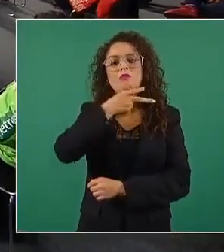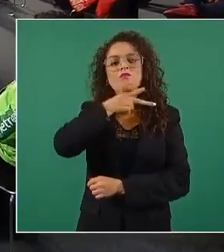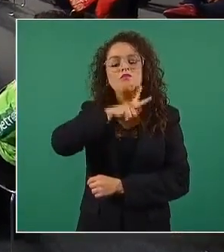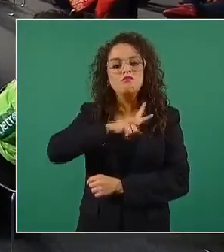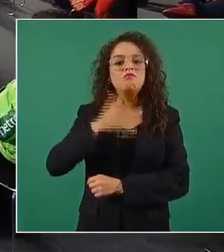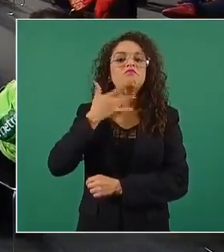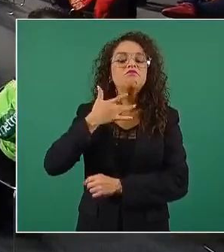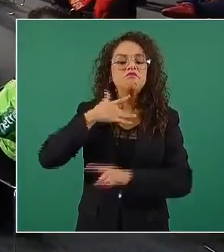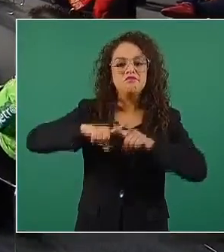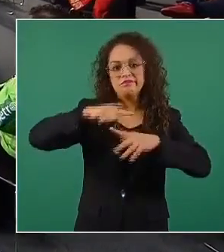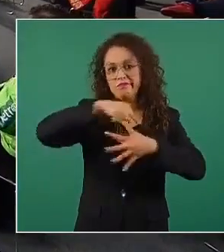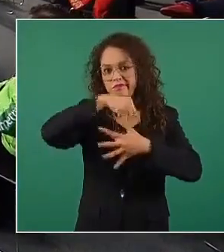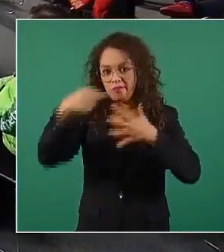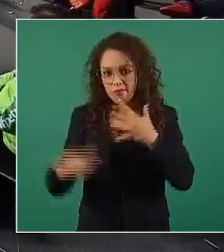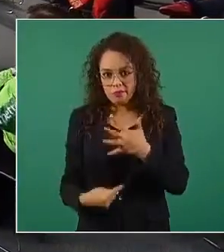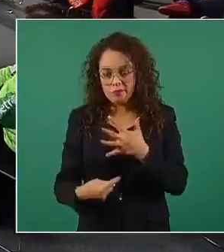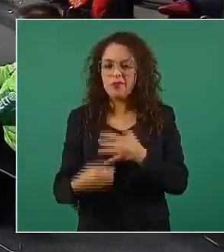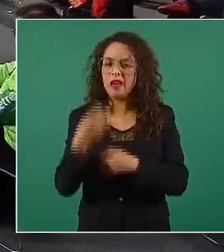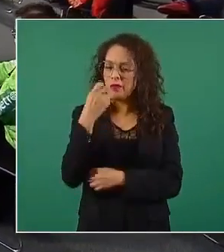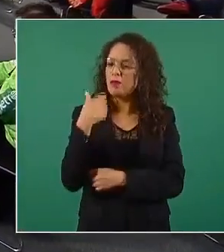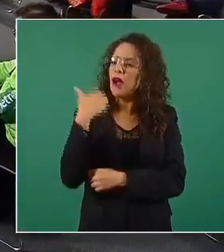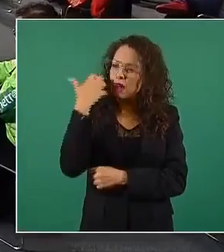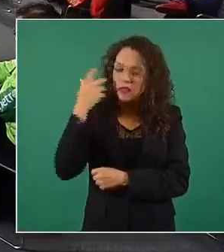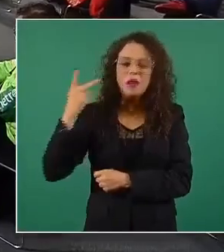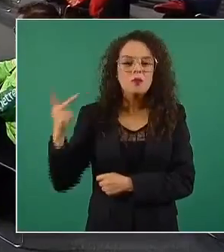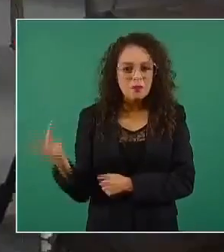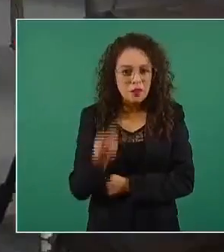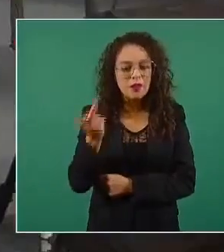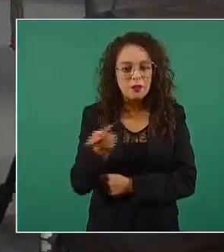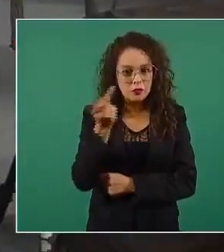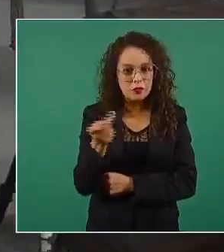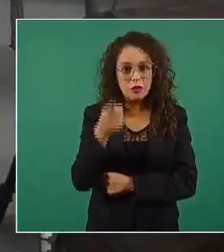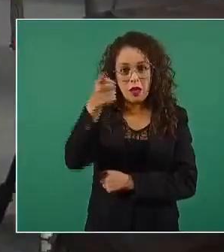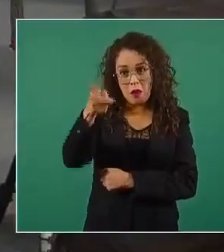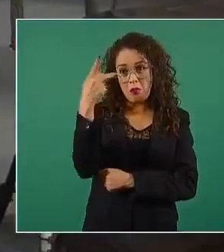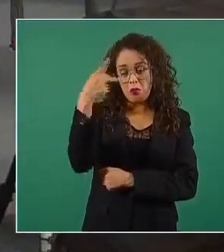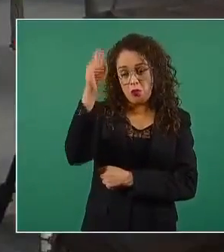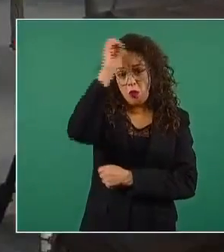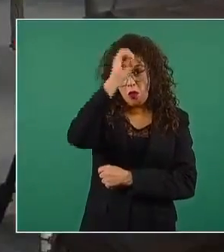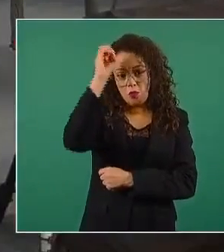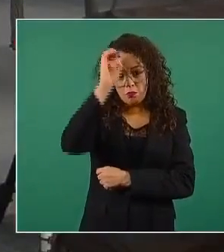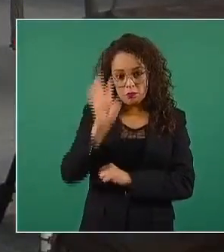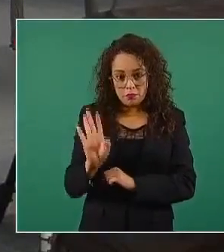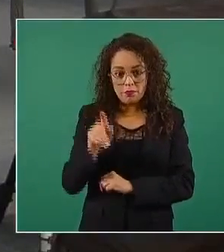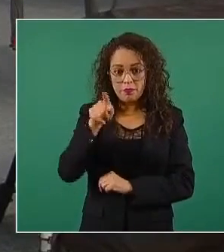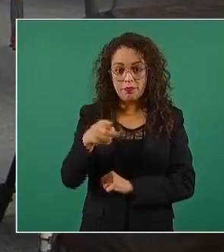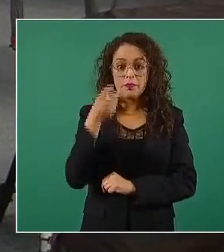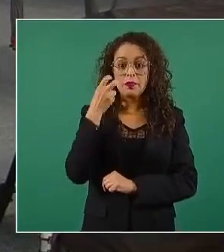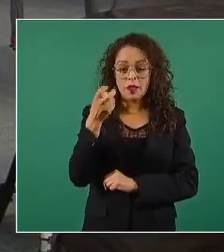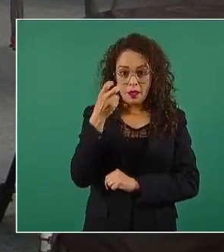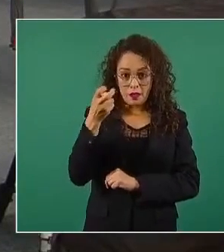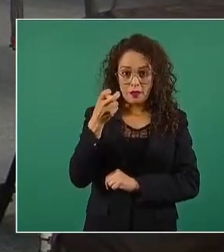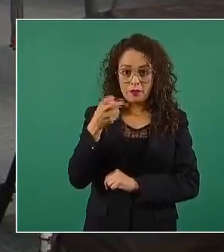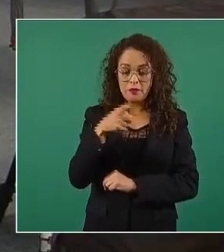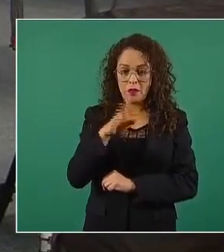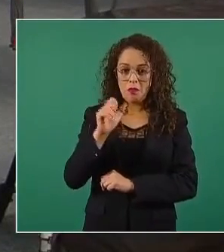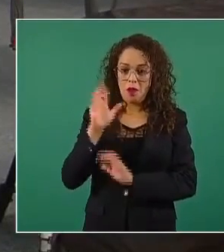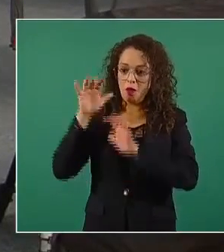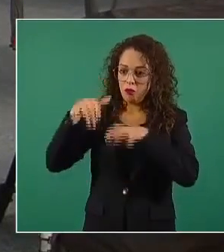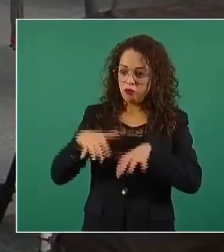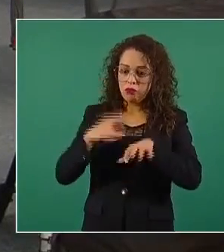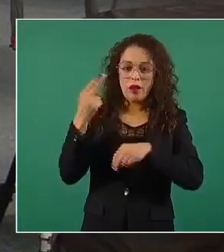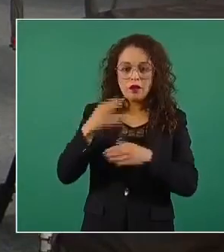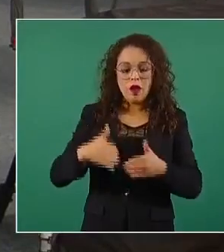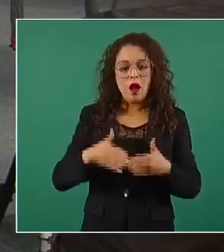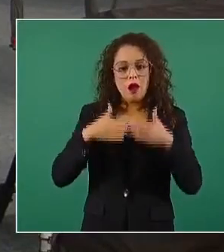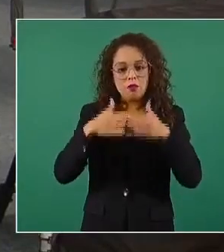este sentido, presidente, preguntarle si sería conveniente incluir en la obra del corredor interoceánico terminales marítimas